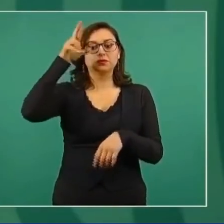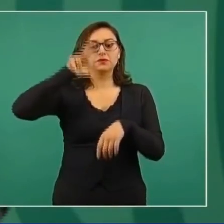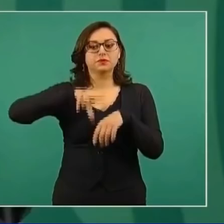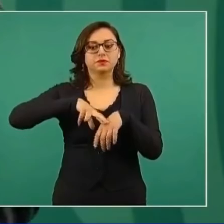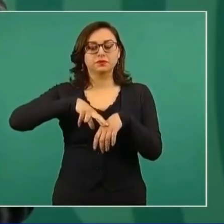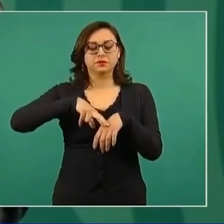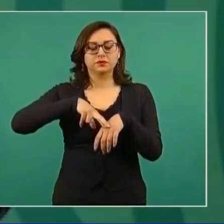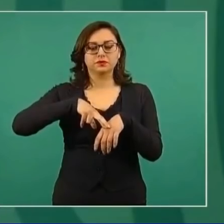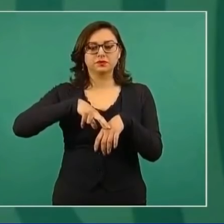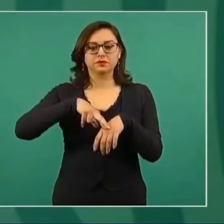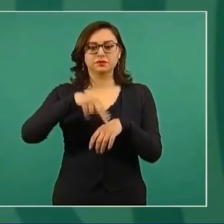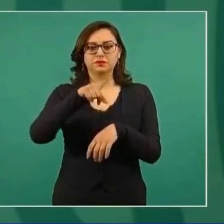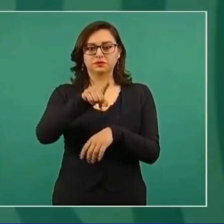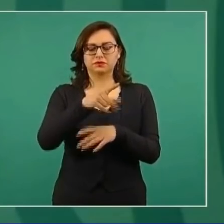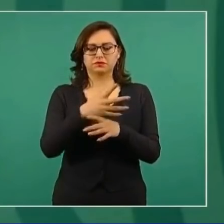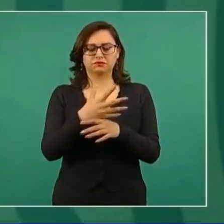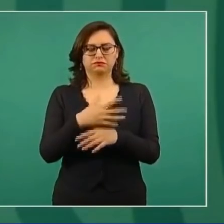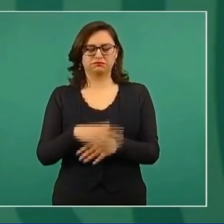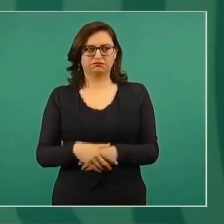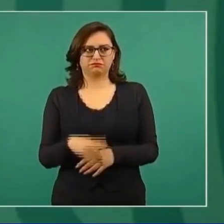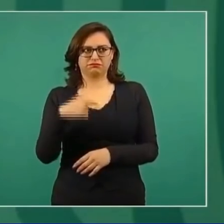que hasta dudaba yo